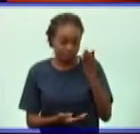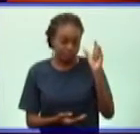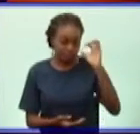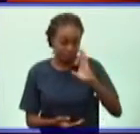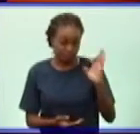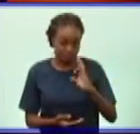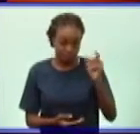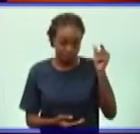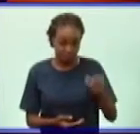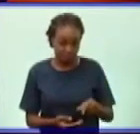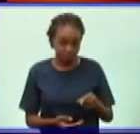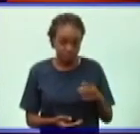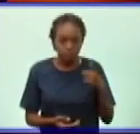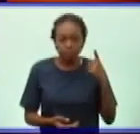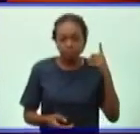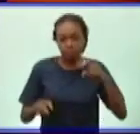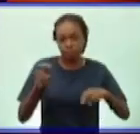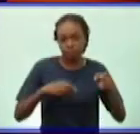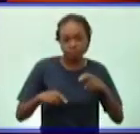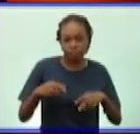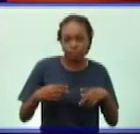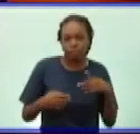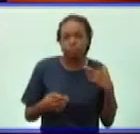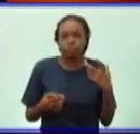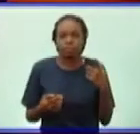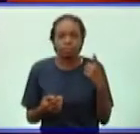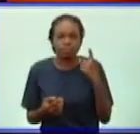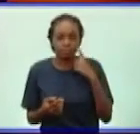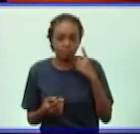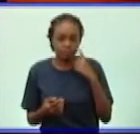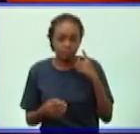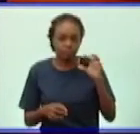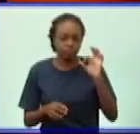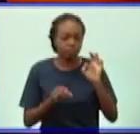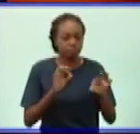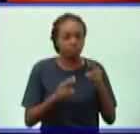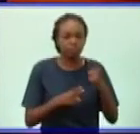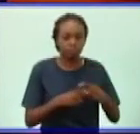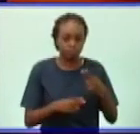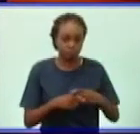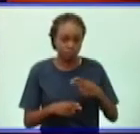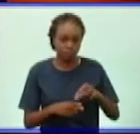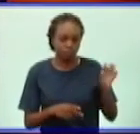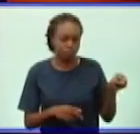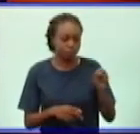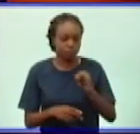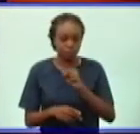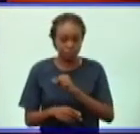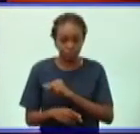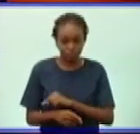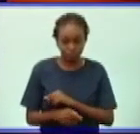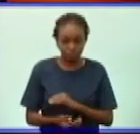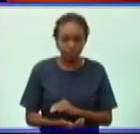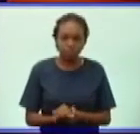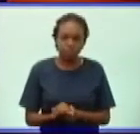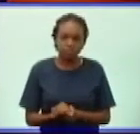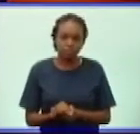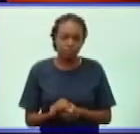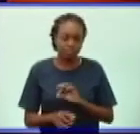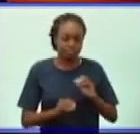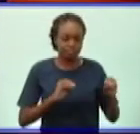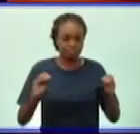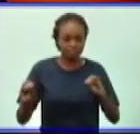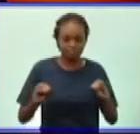buscan clasificar cada una de estos tipos de movimientos y los separa de acuerdo a determinadas